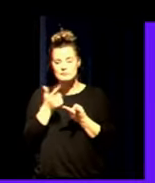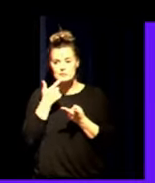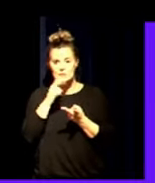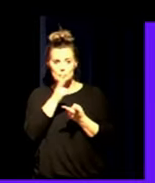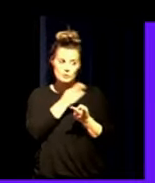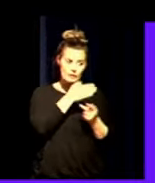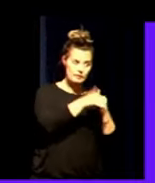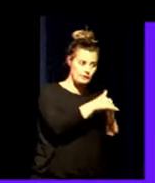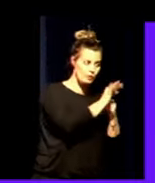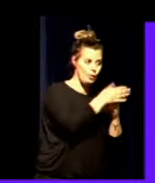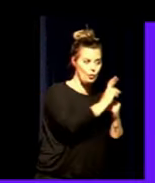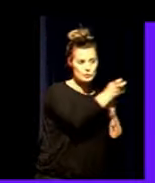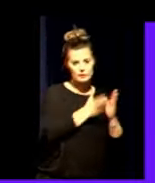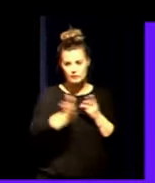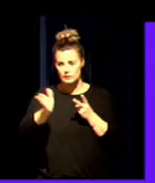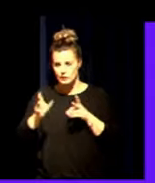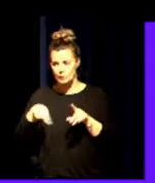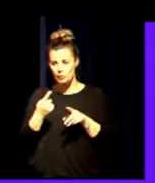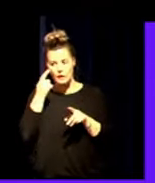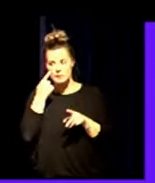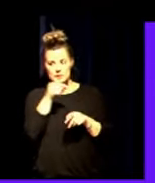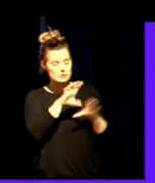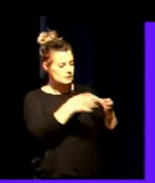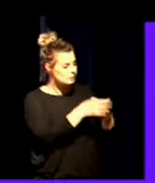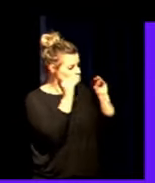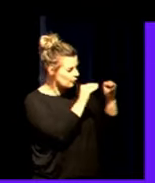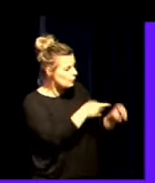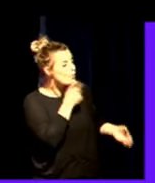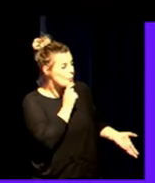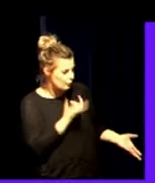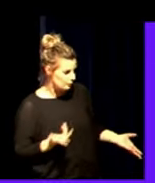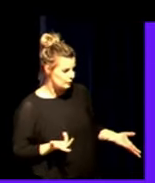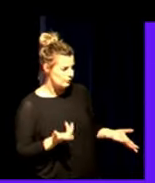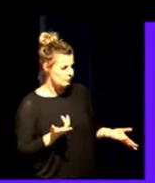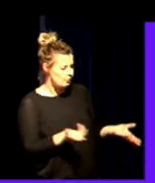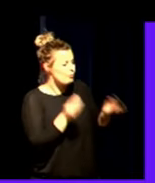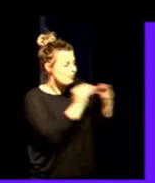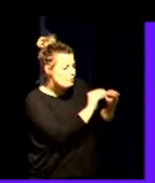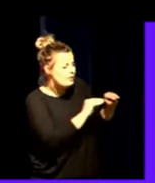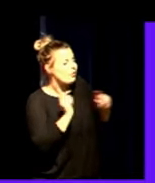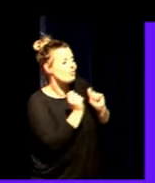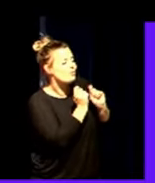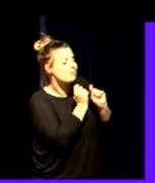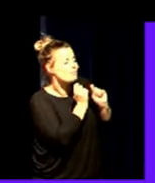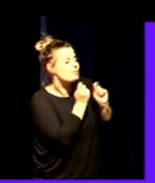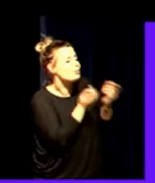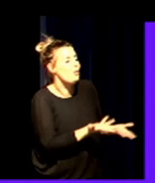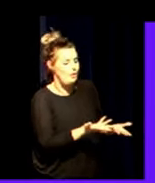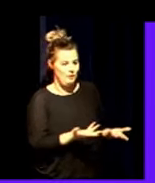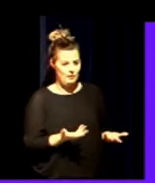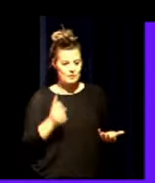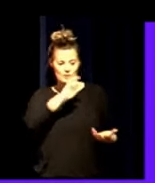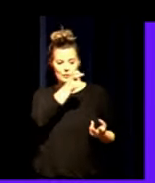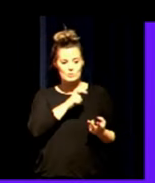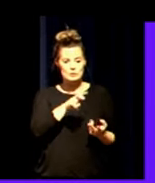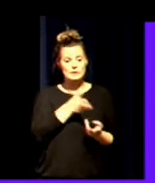otra, porque luego vendría la parte cómo formamos a esos equipos, qué formación les damos. Otra decisión que tenemos que tomar es